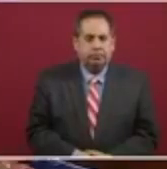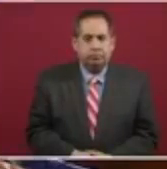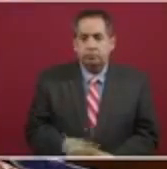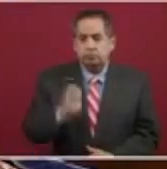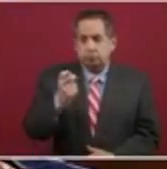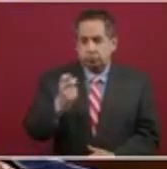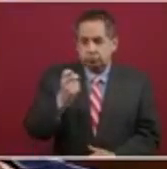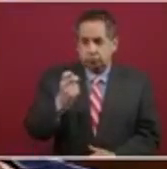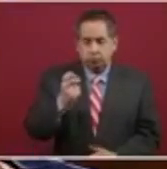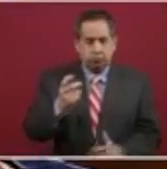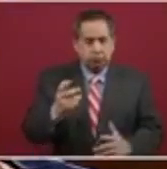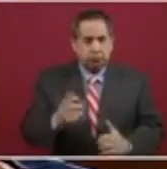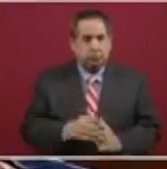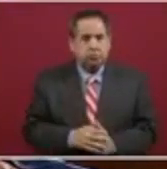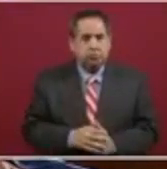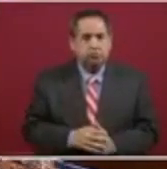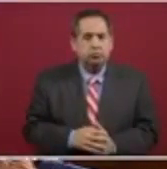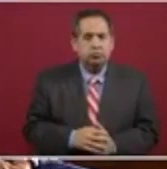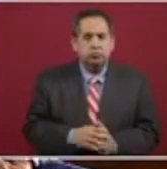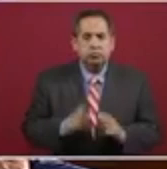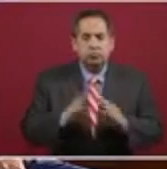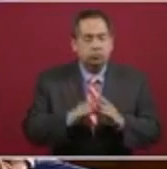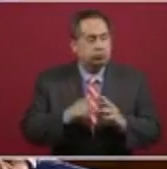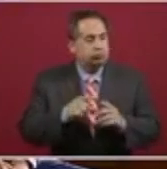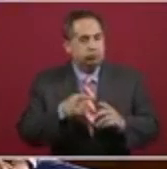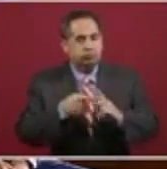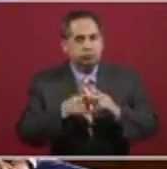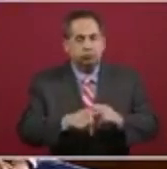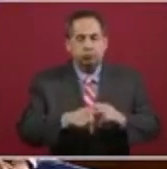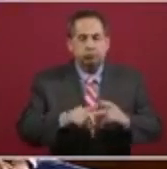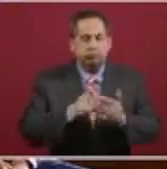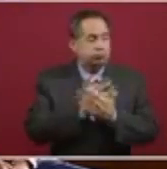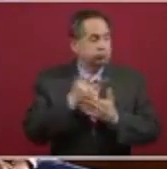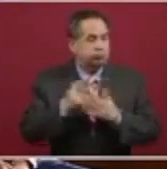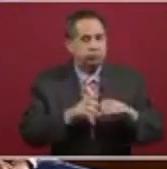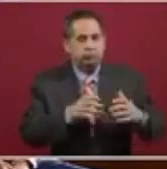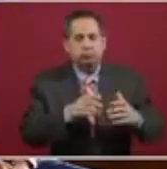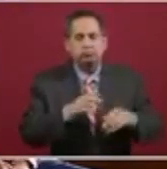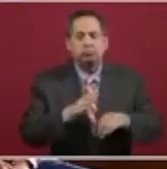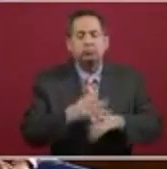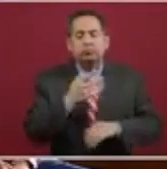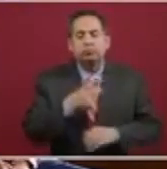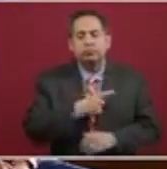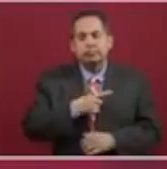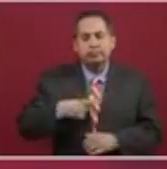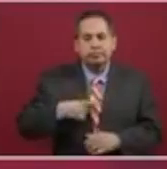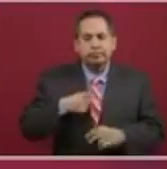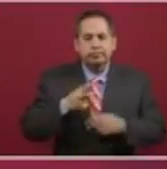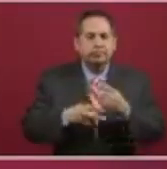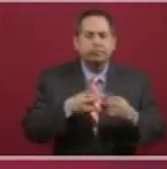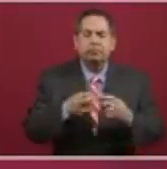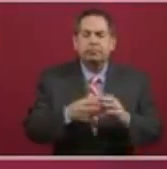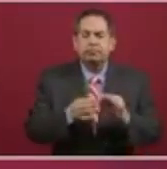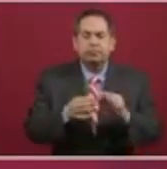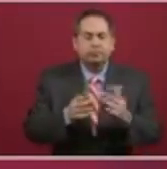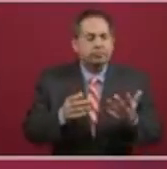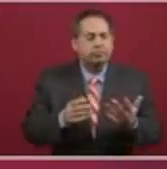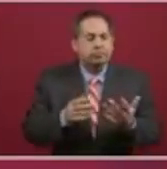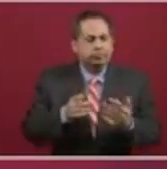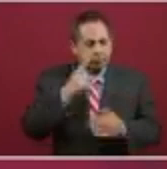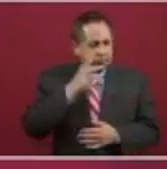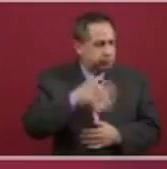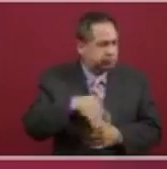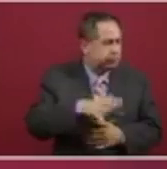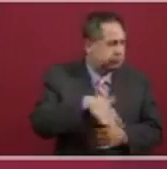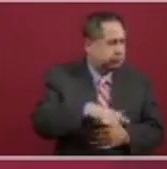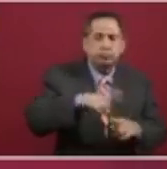Por eso tarda el programa, porque hay que ir buscando a los